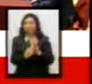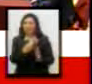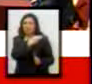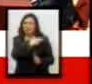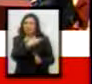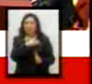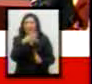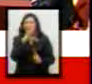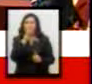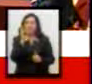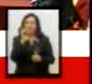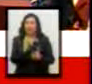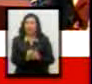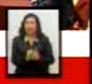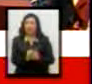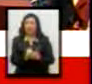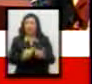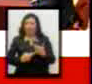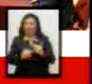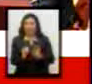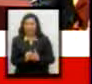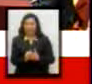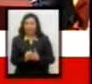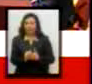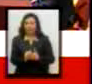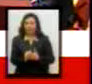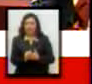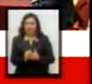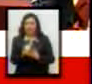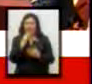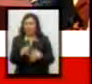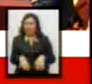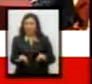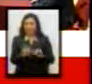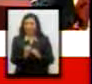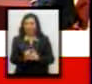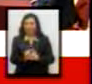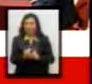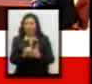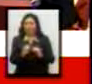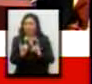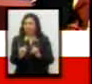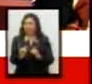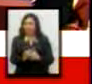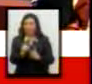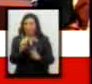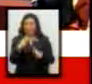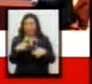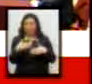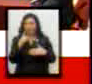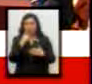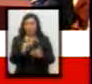Ministerio de la Mujer, que creo que a todos nos va a gustar y es importante que se quede un instante para poder